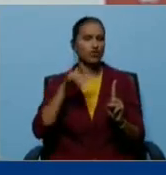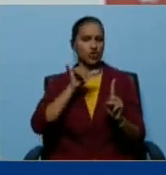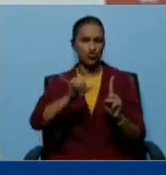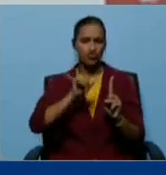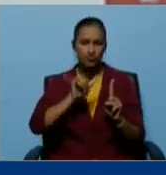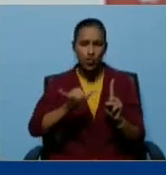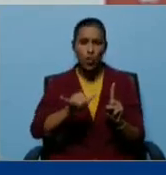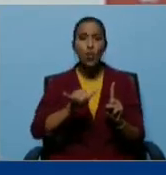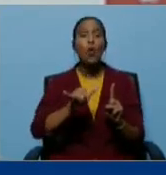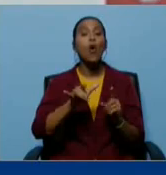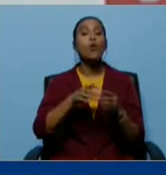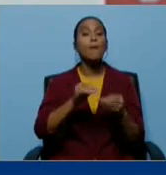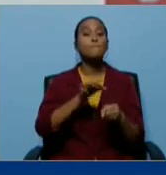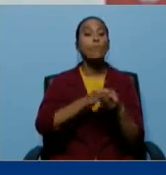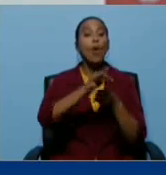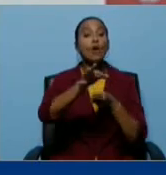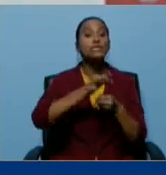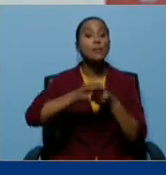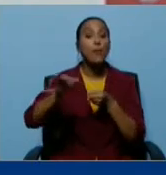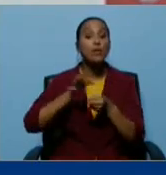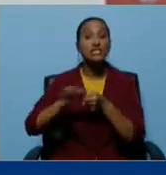municipio por municipio,